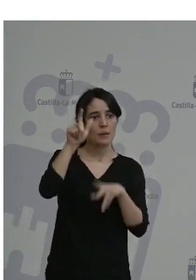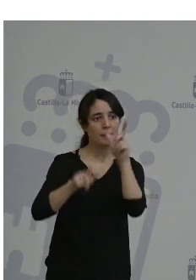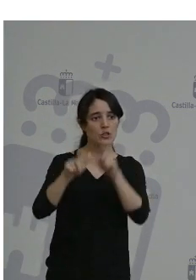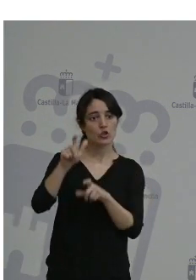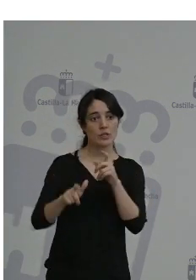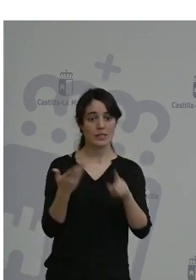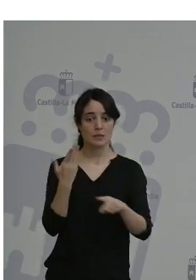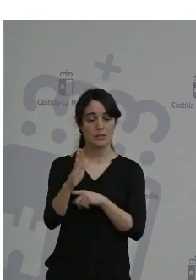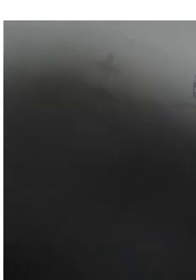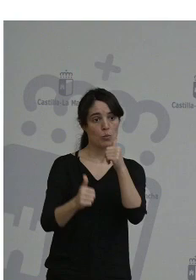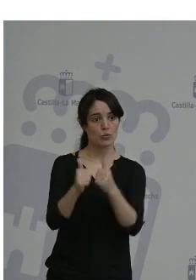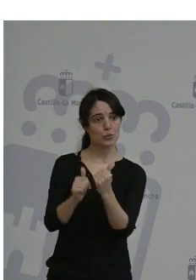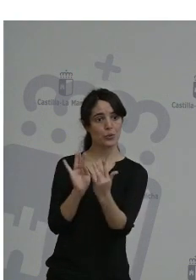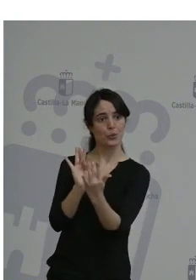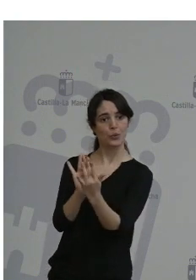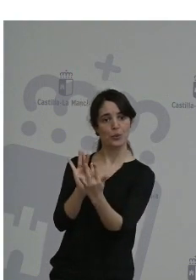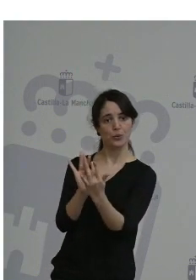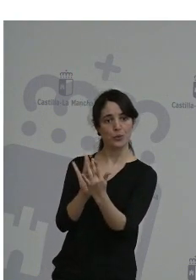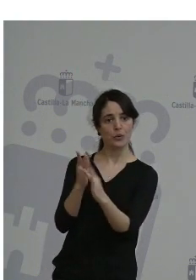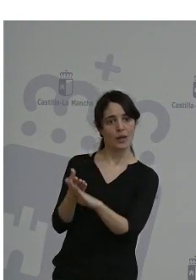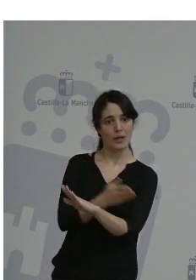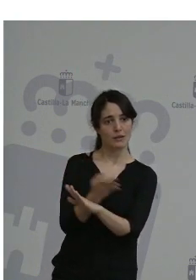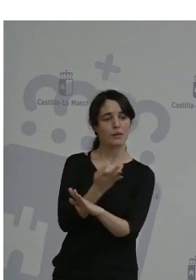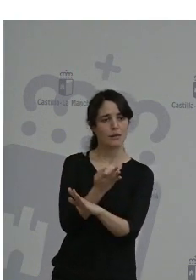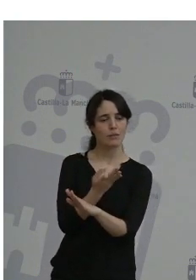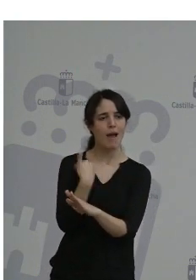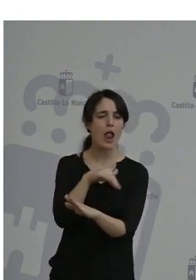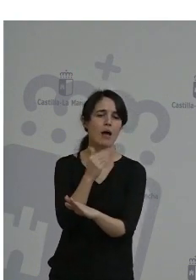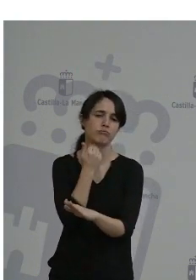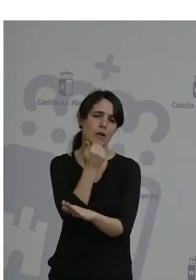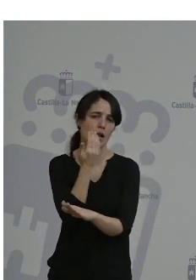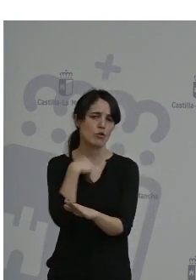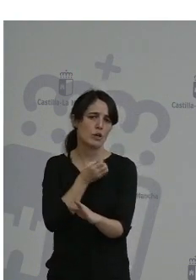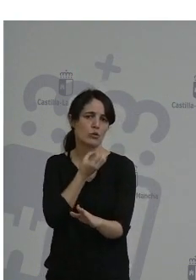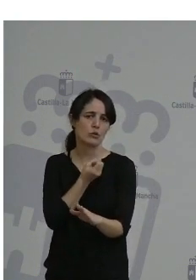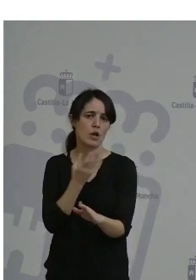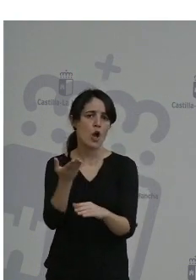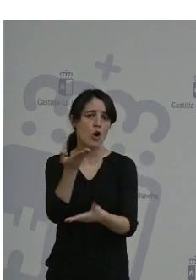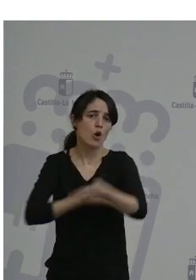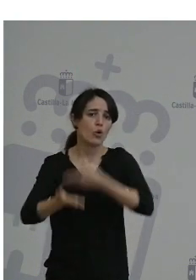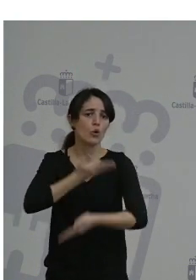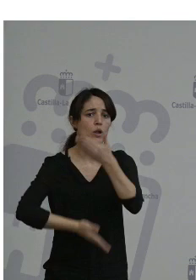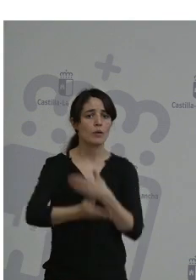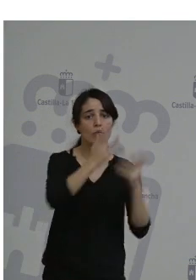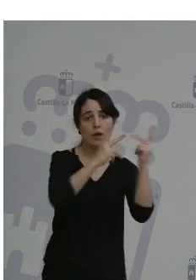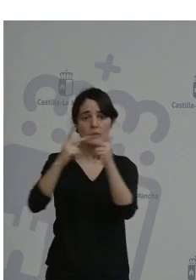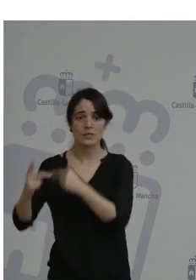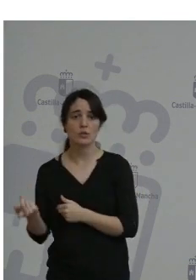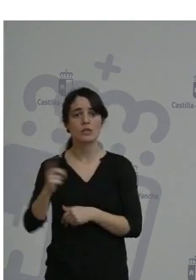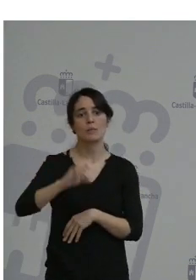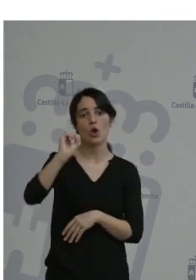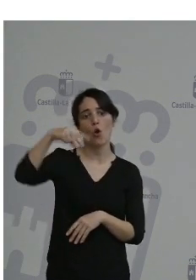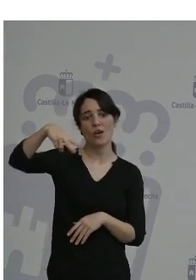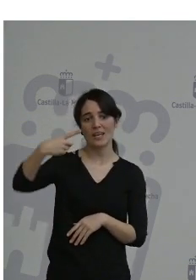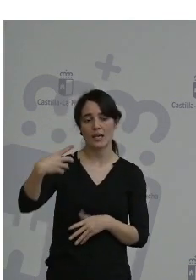importante tener en cuenta lo que hemos estado comentando, sobre todo una colaboración por parte de las Administraciones con las ONG. Muchas veces